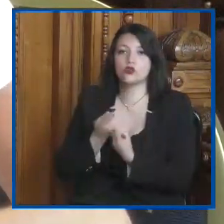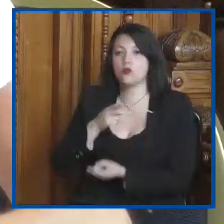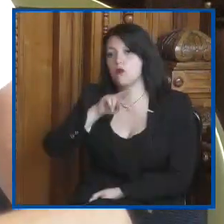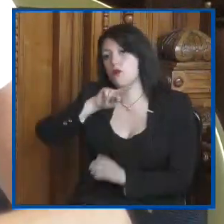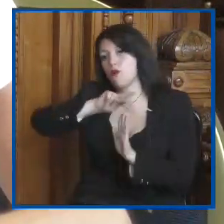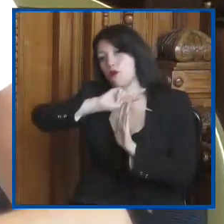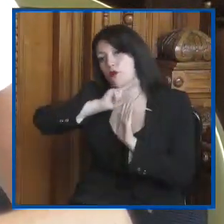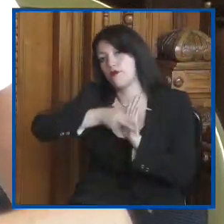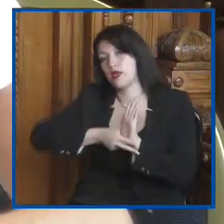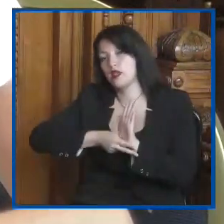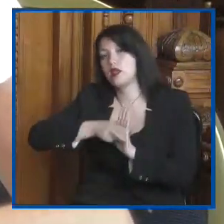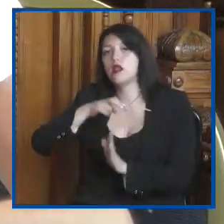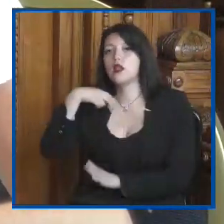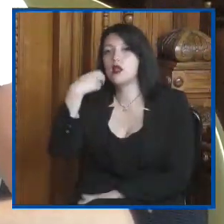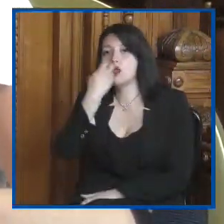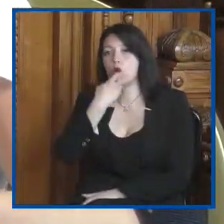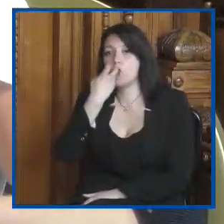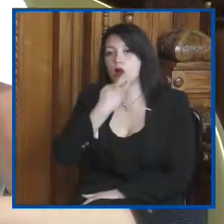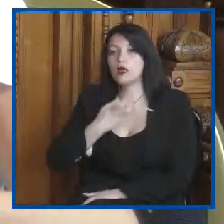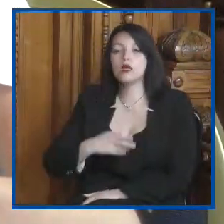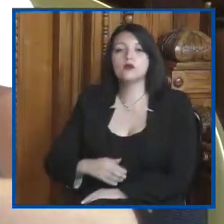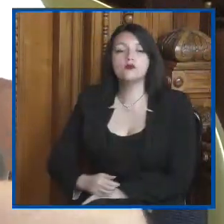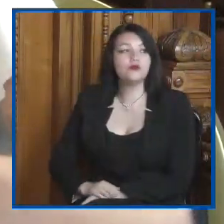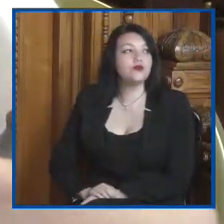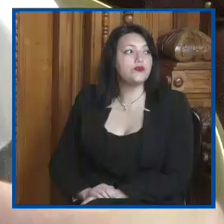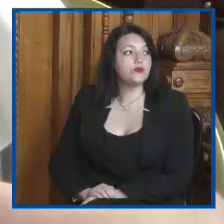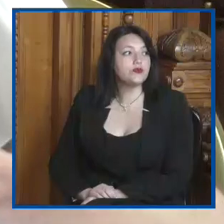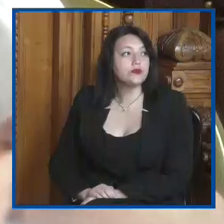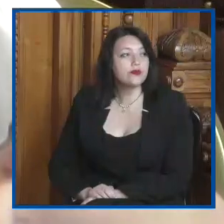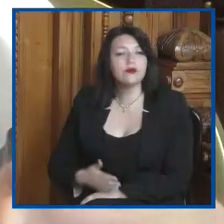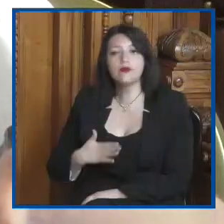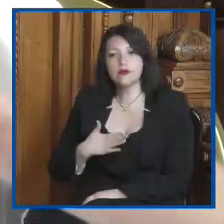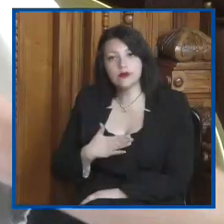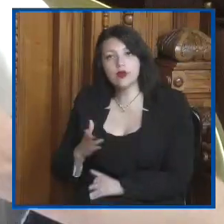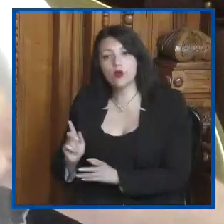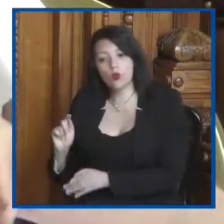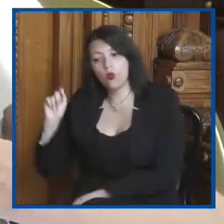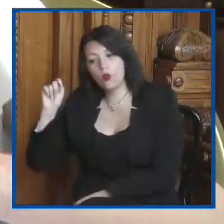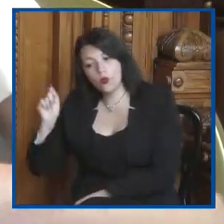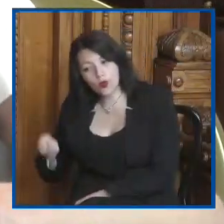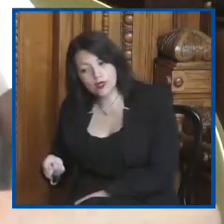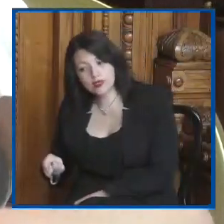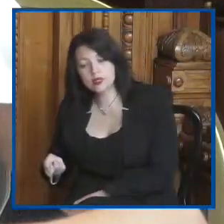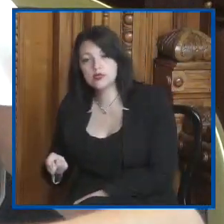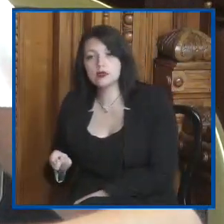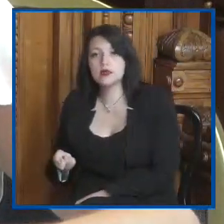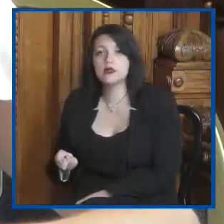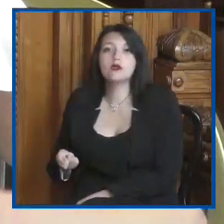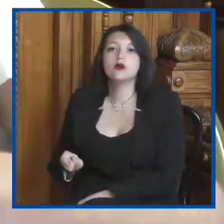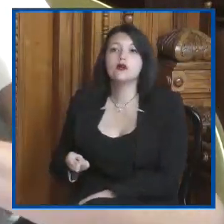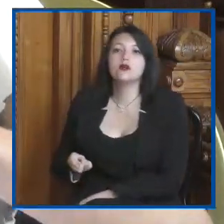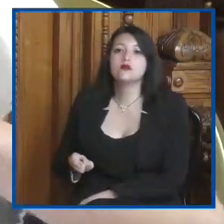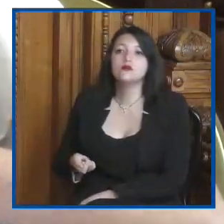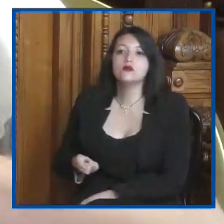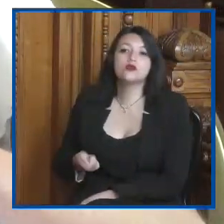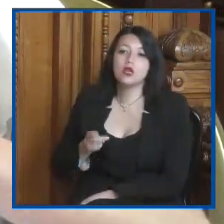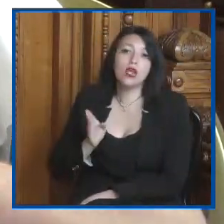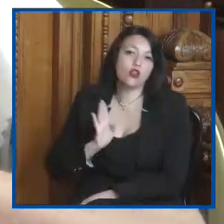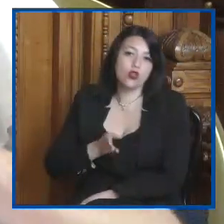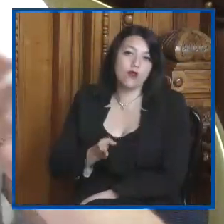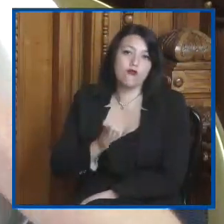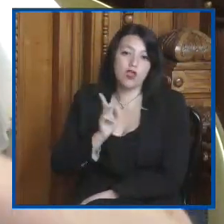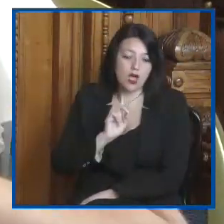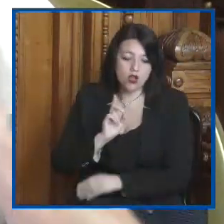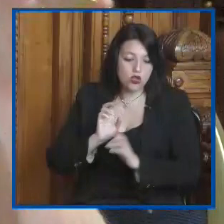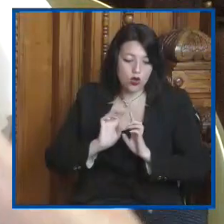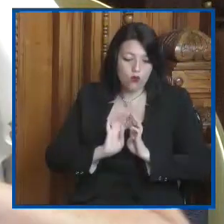todos ese lenguaje. Y como digo yo, desde mi lugar de jueza unipersonal, que todavía no tengo jurado, sí tengo muy